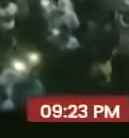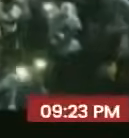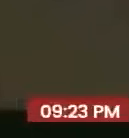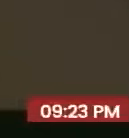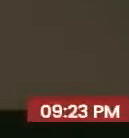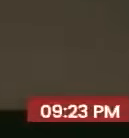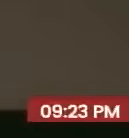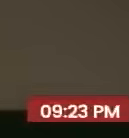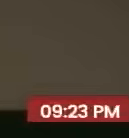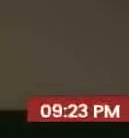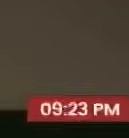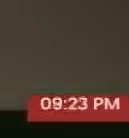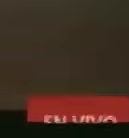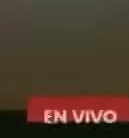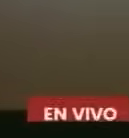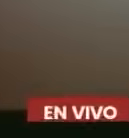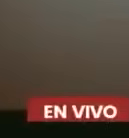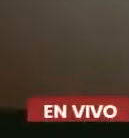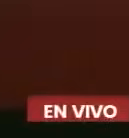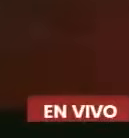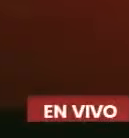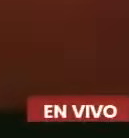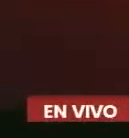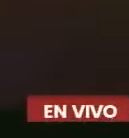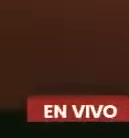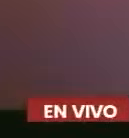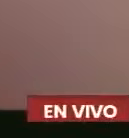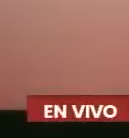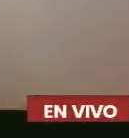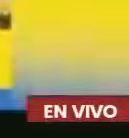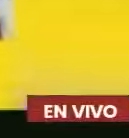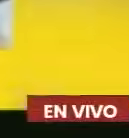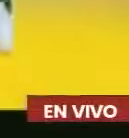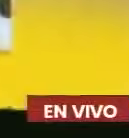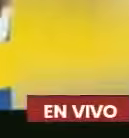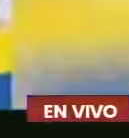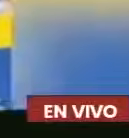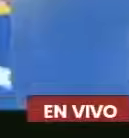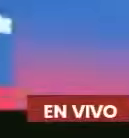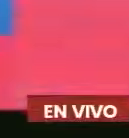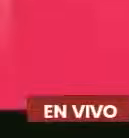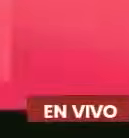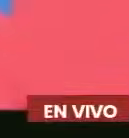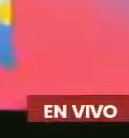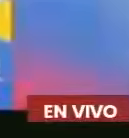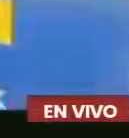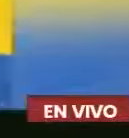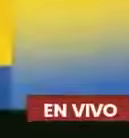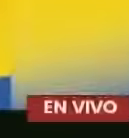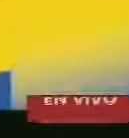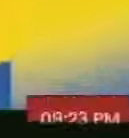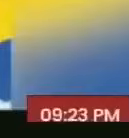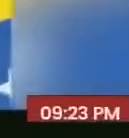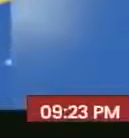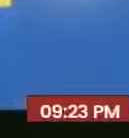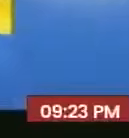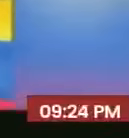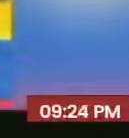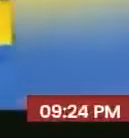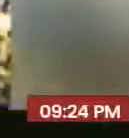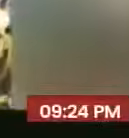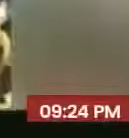que sí, que sí. El Esequibo es de Venezuela, es parte de mi país. Que sí, que sí, que